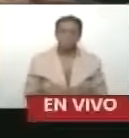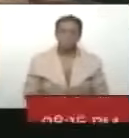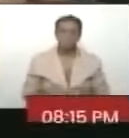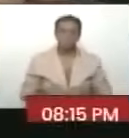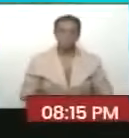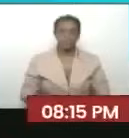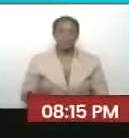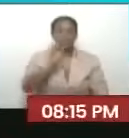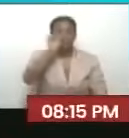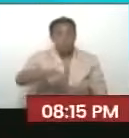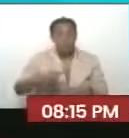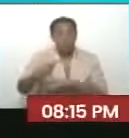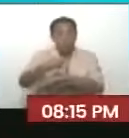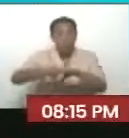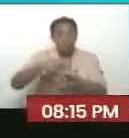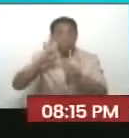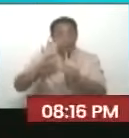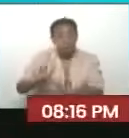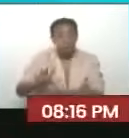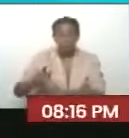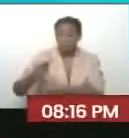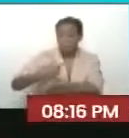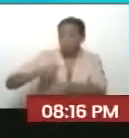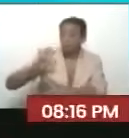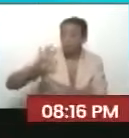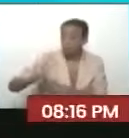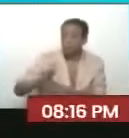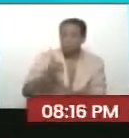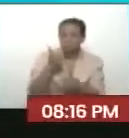Así que se gobierna. Ajá.